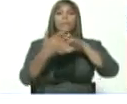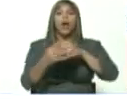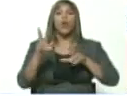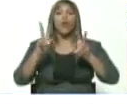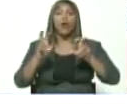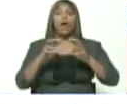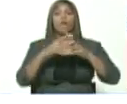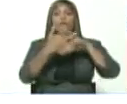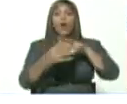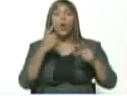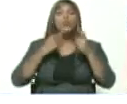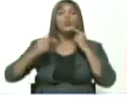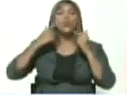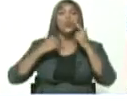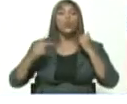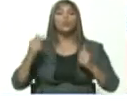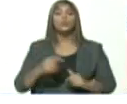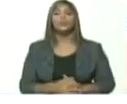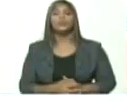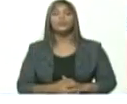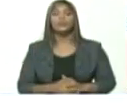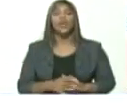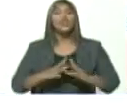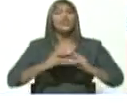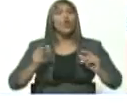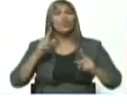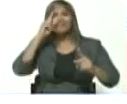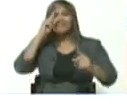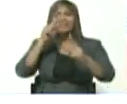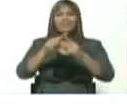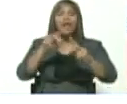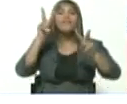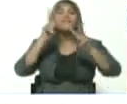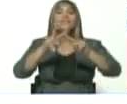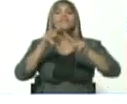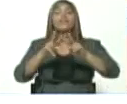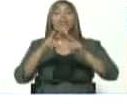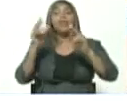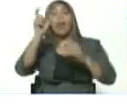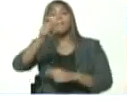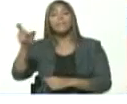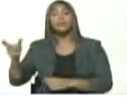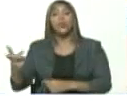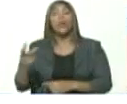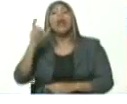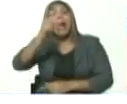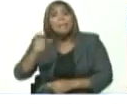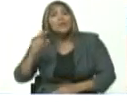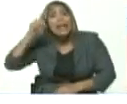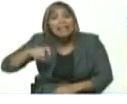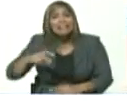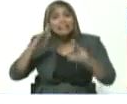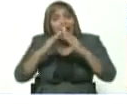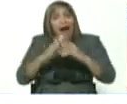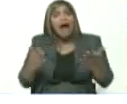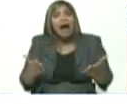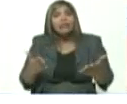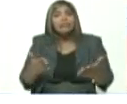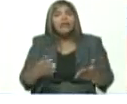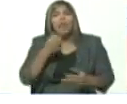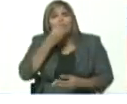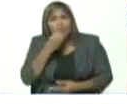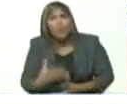Tricolor. Y todo va a lo que es la vivienda de la gente. La gente necesita tener una vivienda